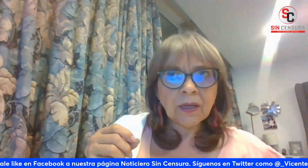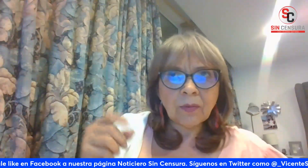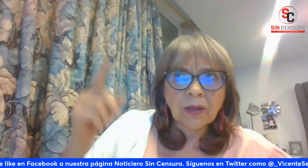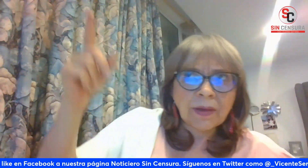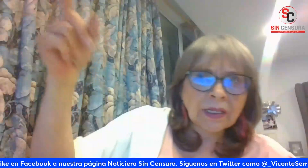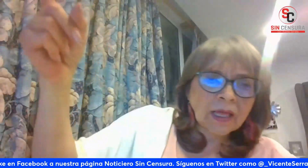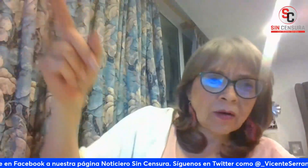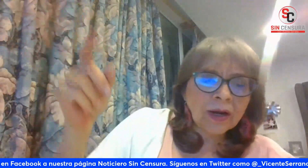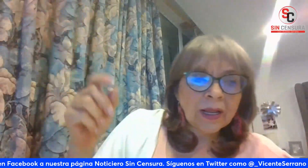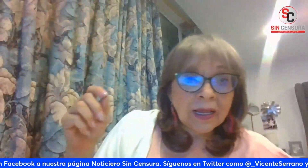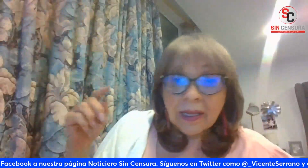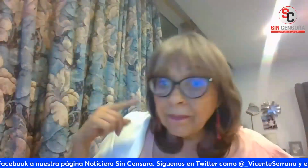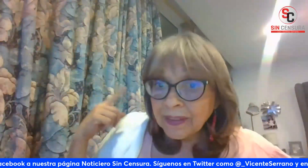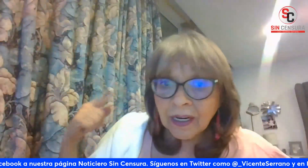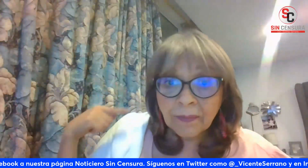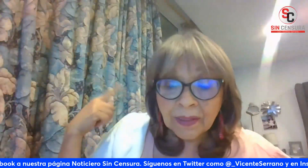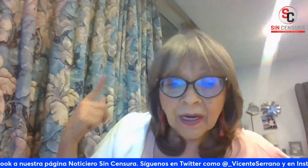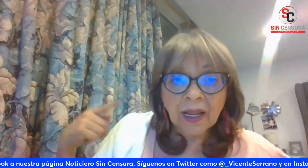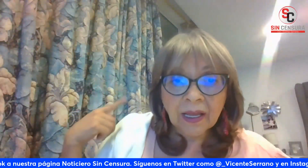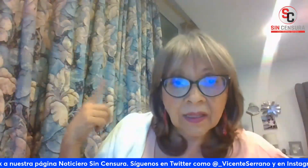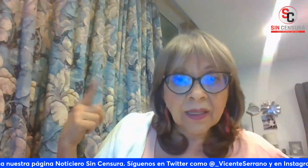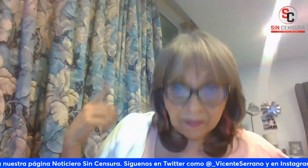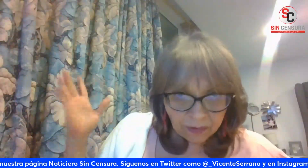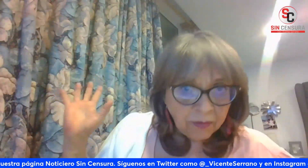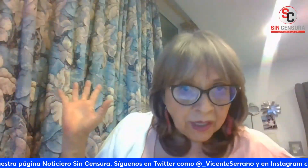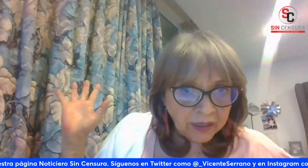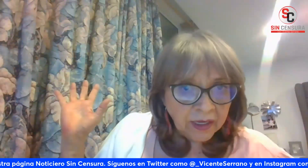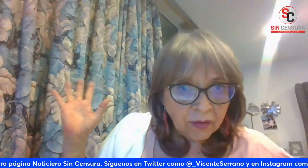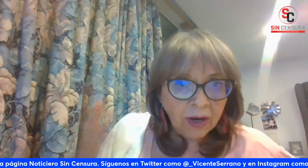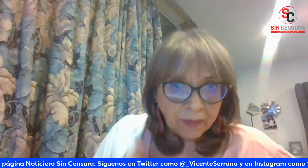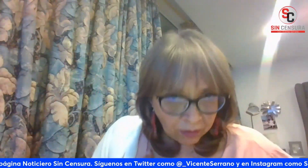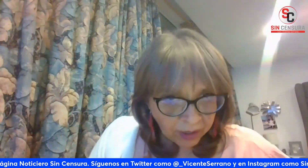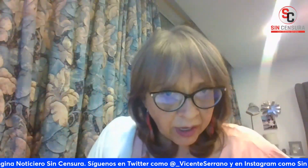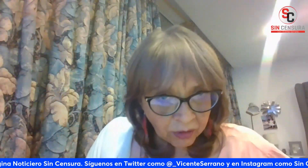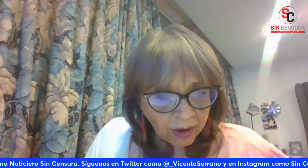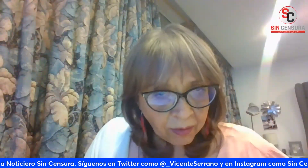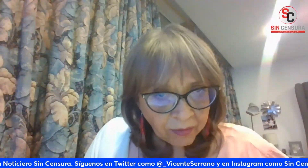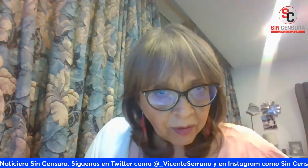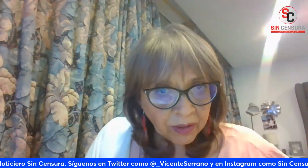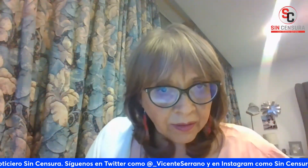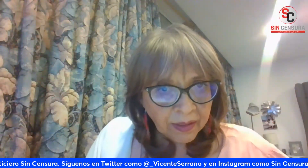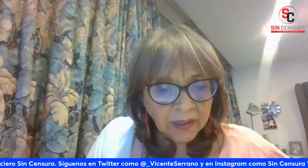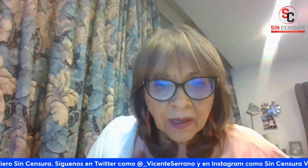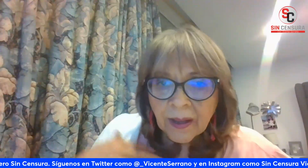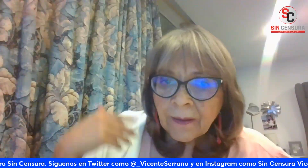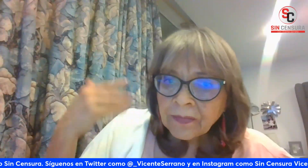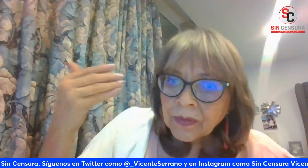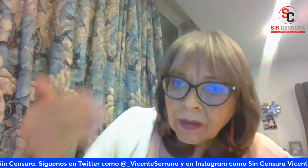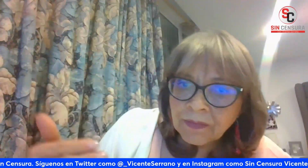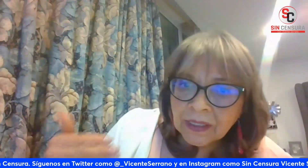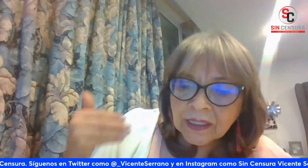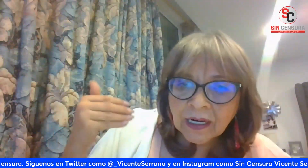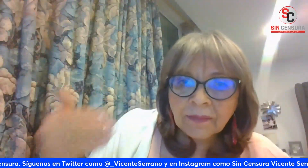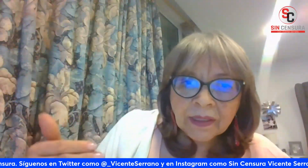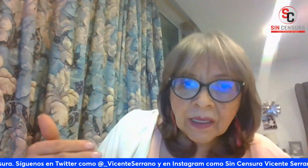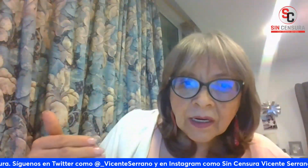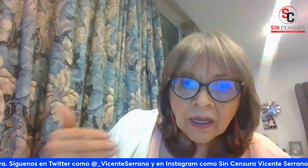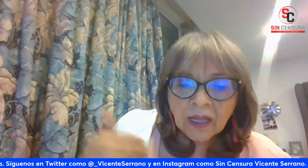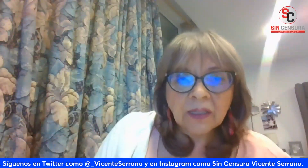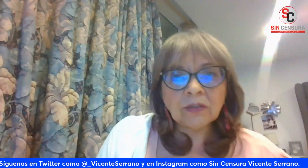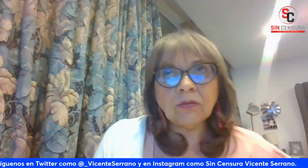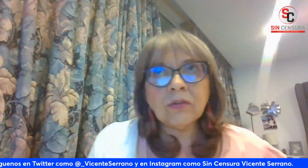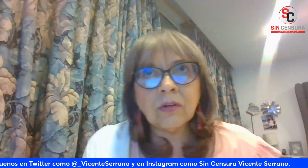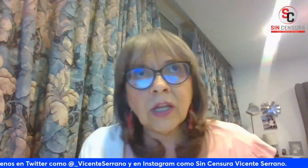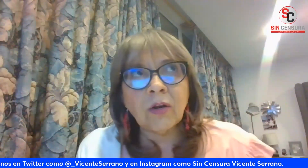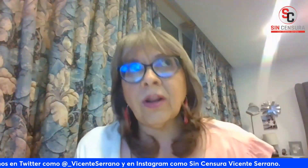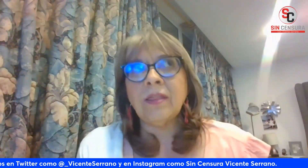medicinas, porque me quitaron y empieza a repetir la gente, por lo menos la gente de Naucalpan con la que yo hablo frecuentemente, empieza a repetir